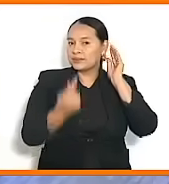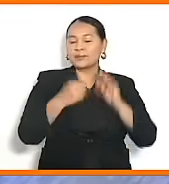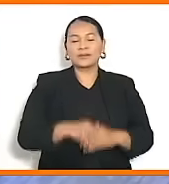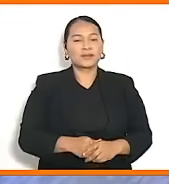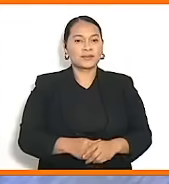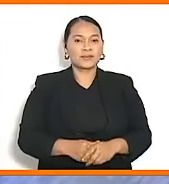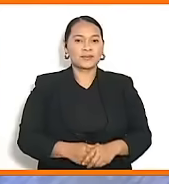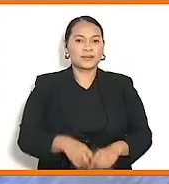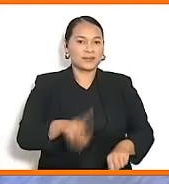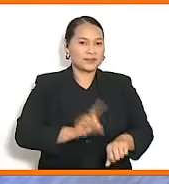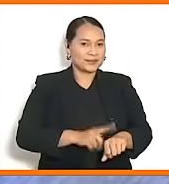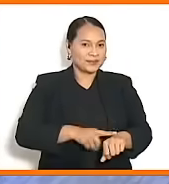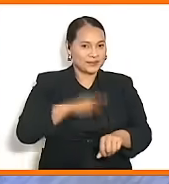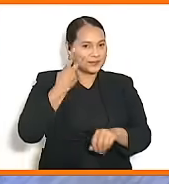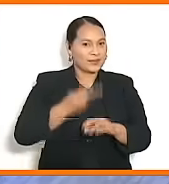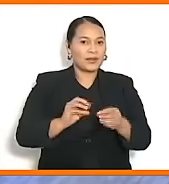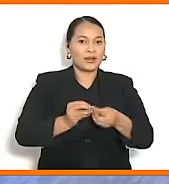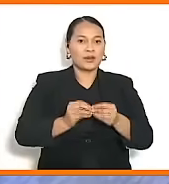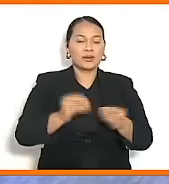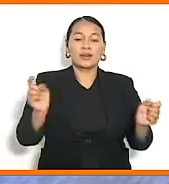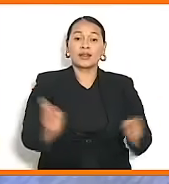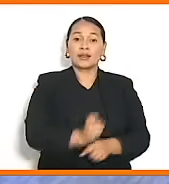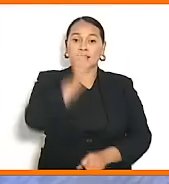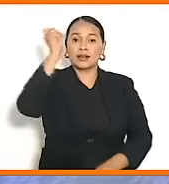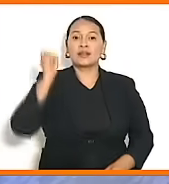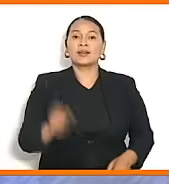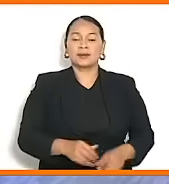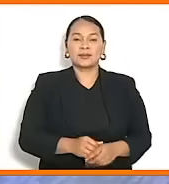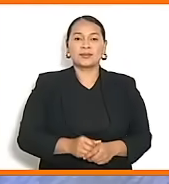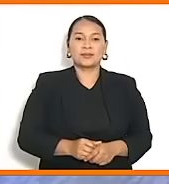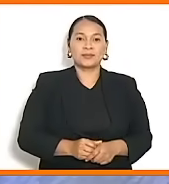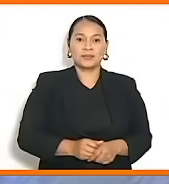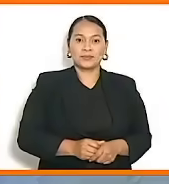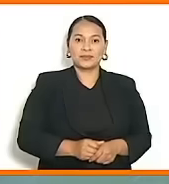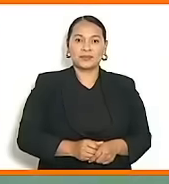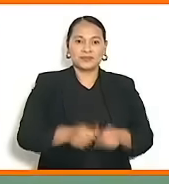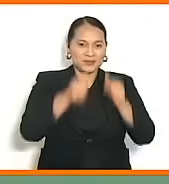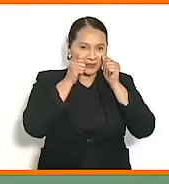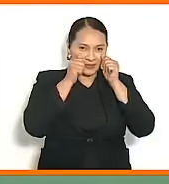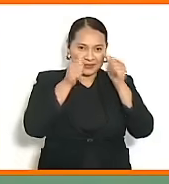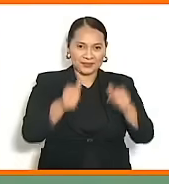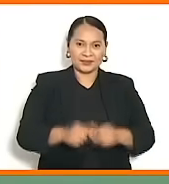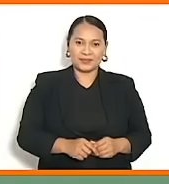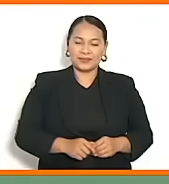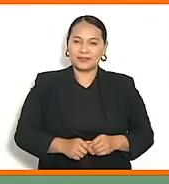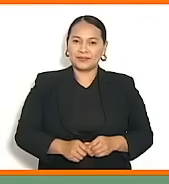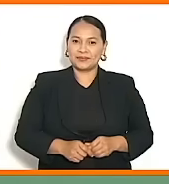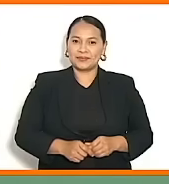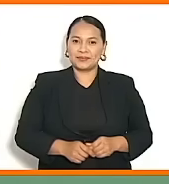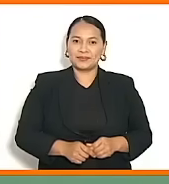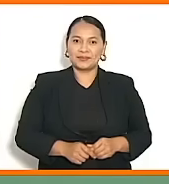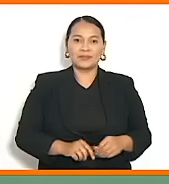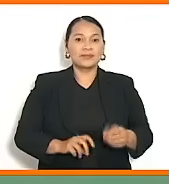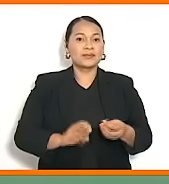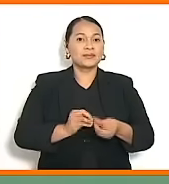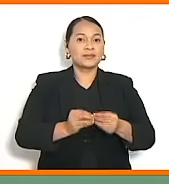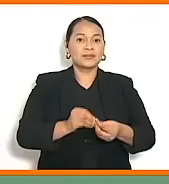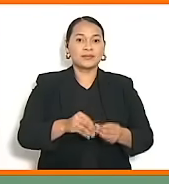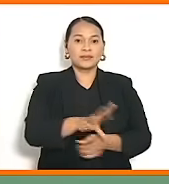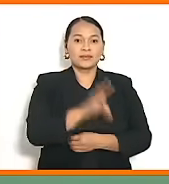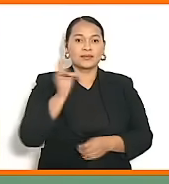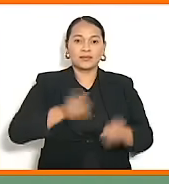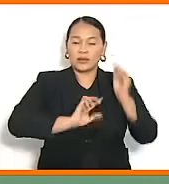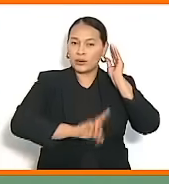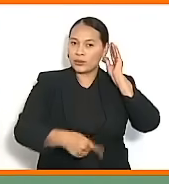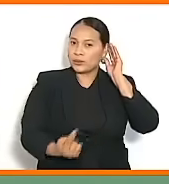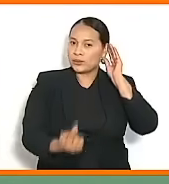más uno, vamos a conocer cuál es ese afortunado número ganador. Atentos. Y tu número seleccionado para más uno